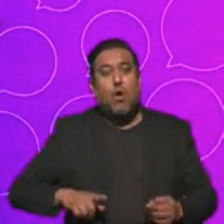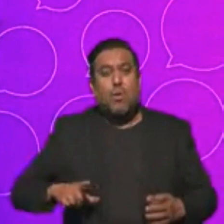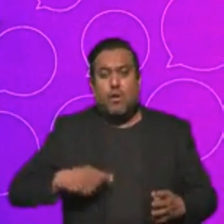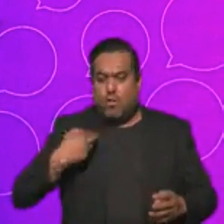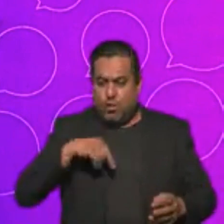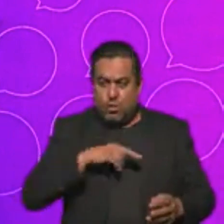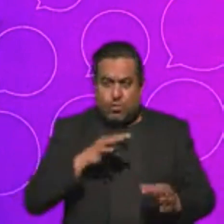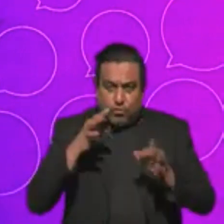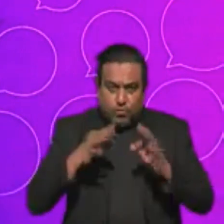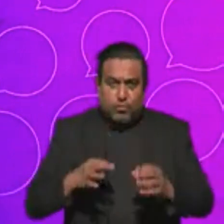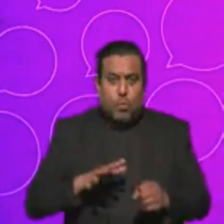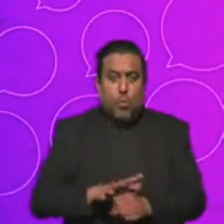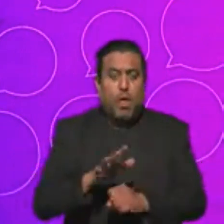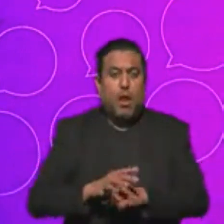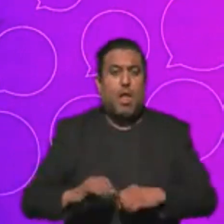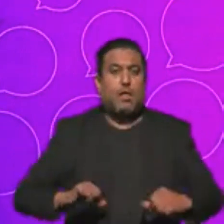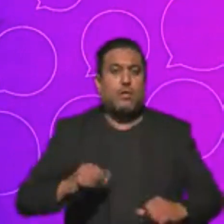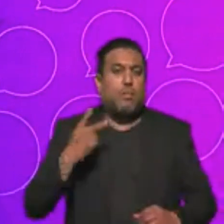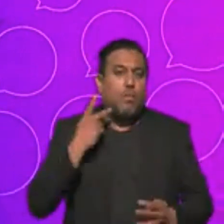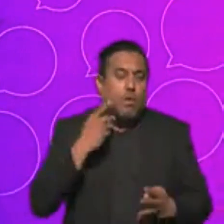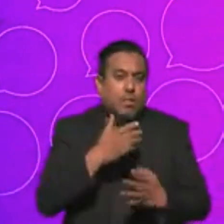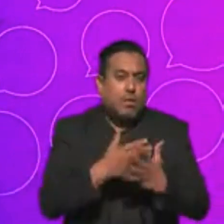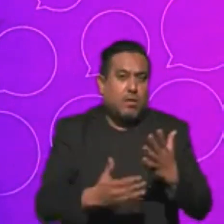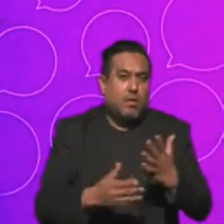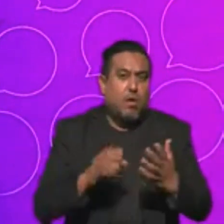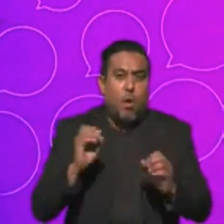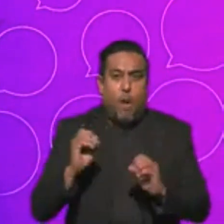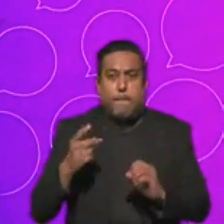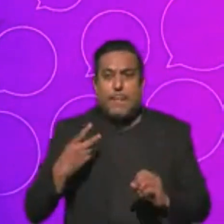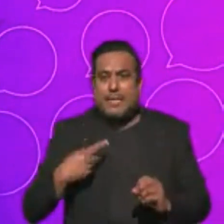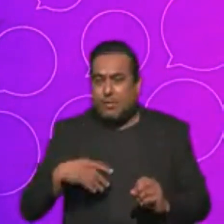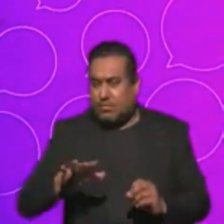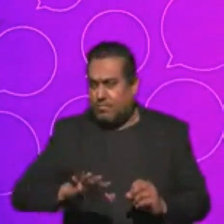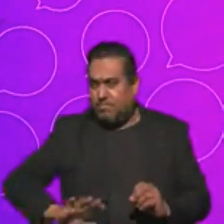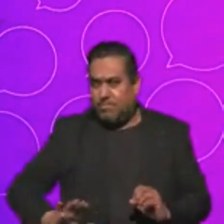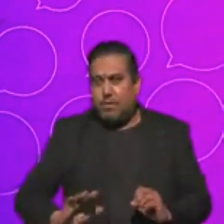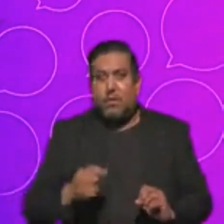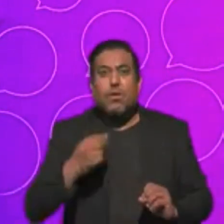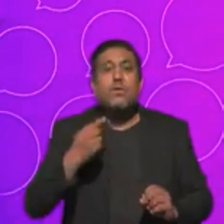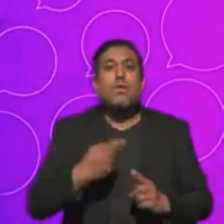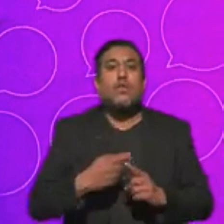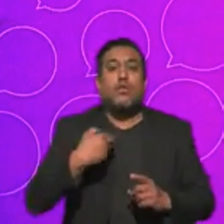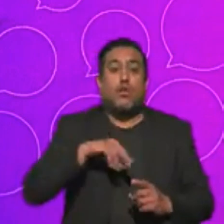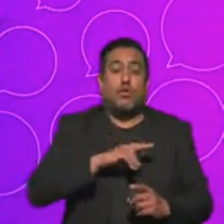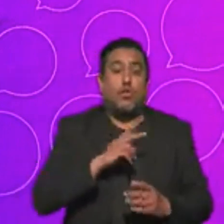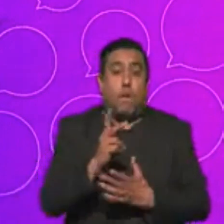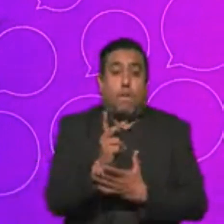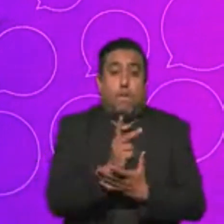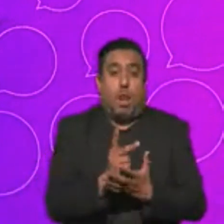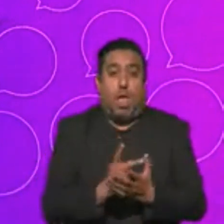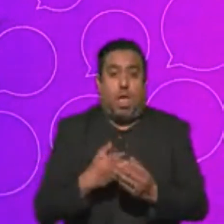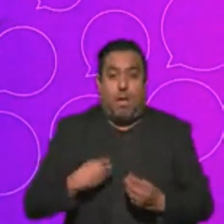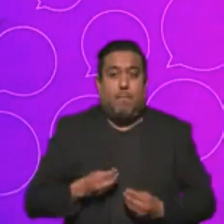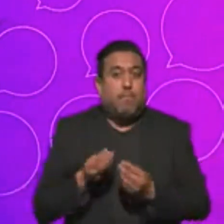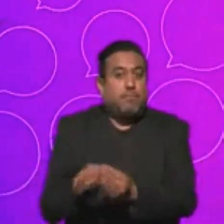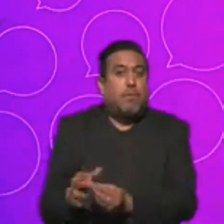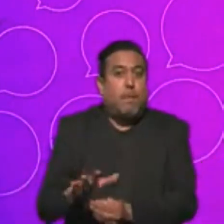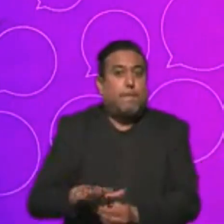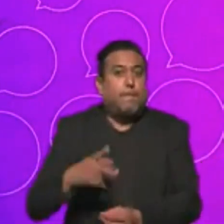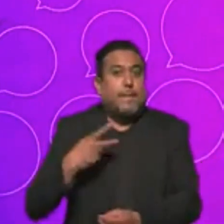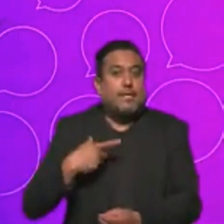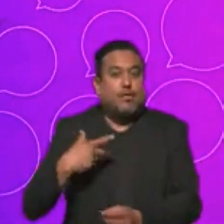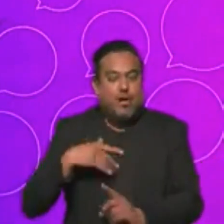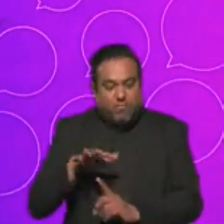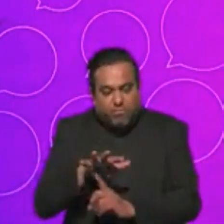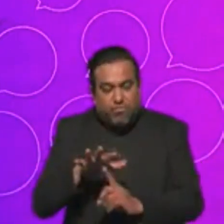enfocándonos en sus acciones políticas no en las personas al hacerlo junto con la presentación de nuestro plan proporcionamos a Cada ciudadano un contexto más